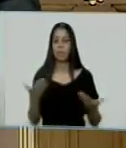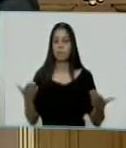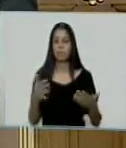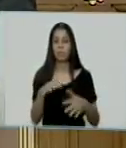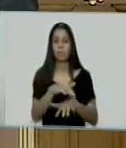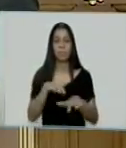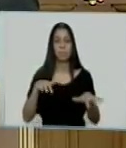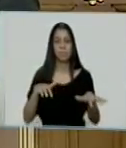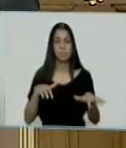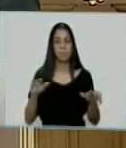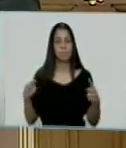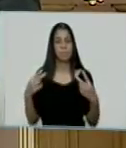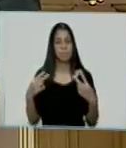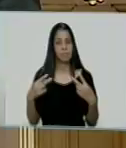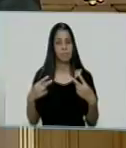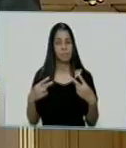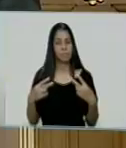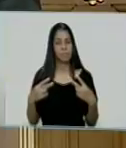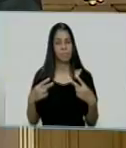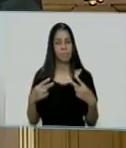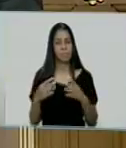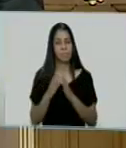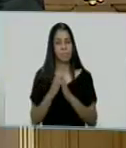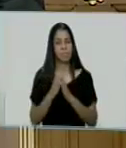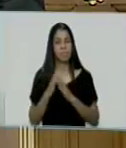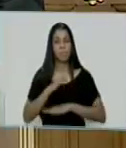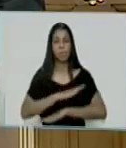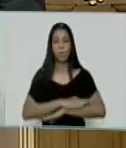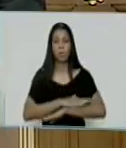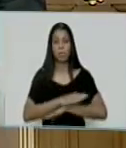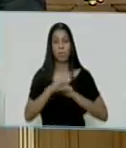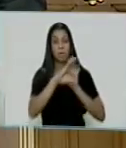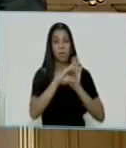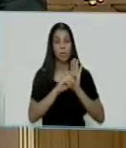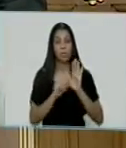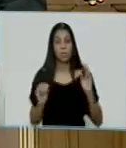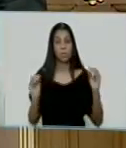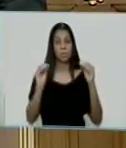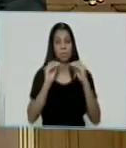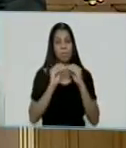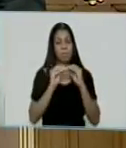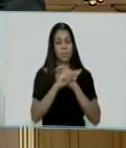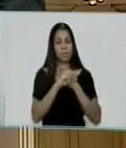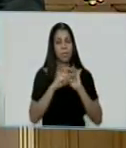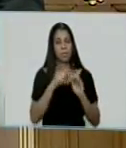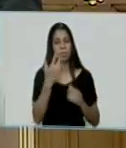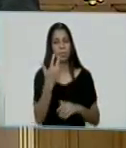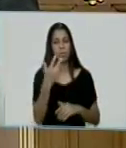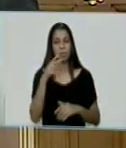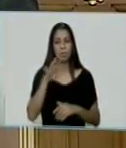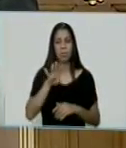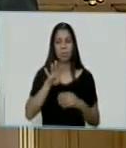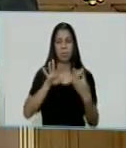Nacional Constituyente, cumpliendo pues el mandato constitucional del artículo 349,